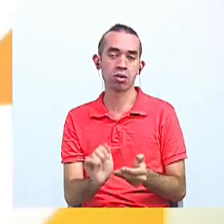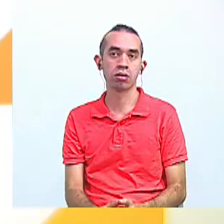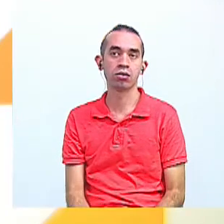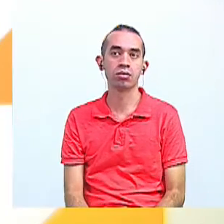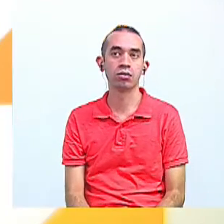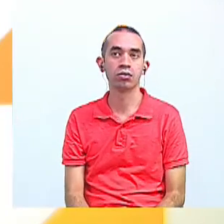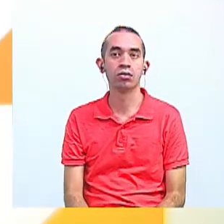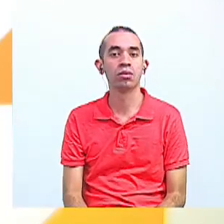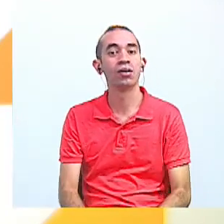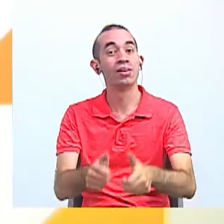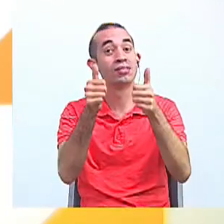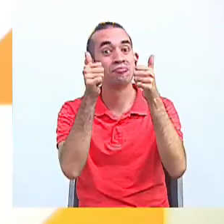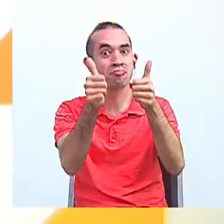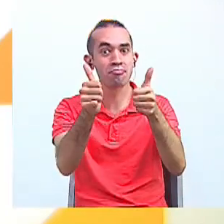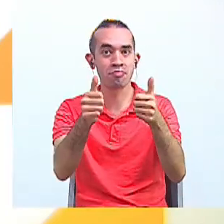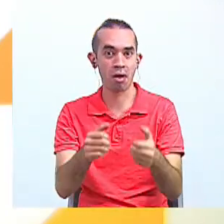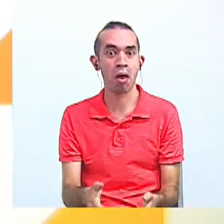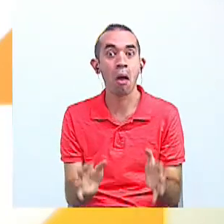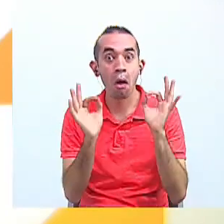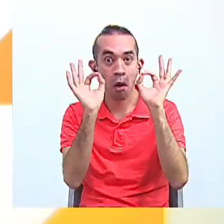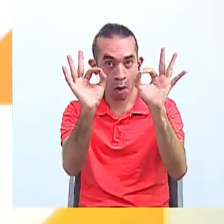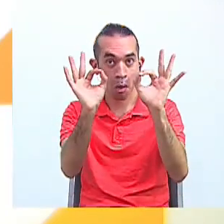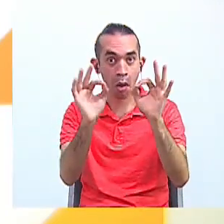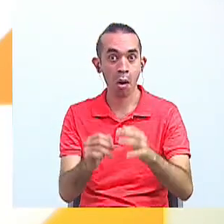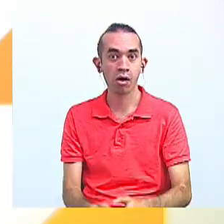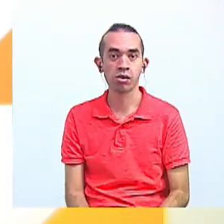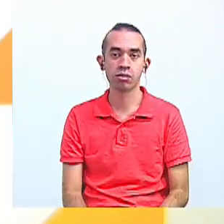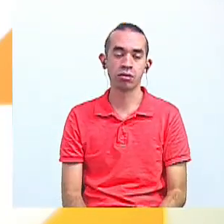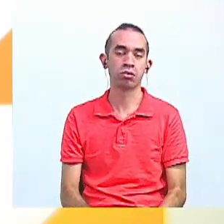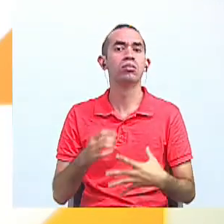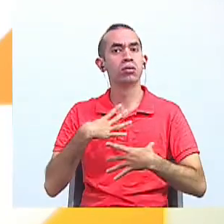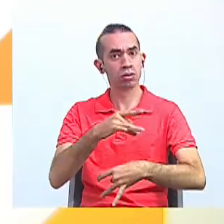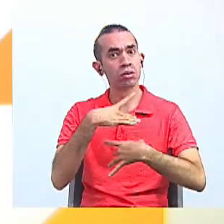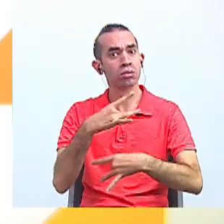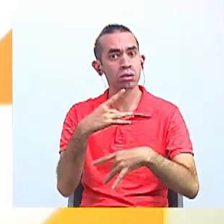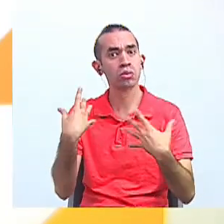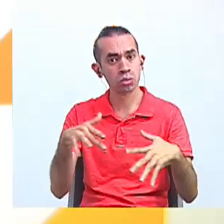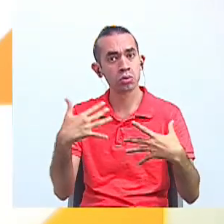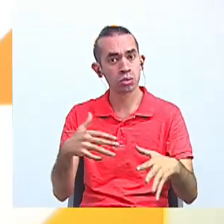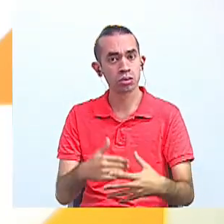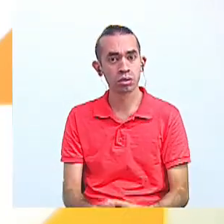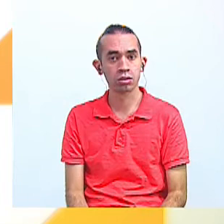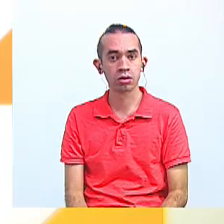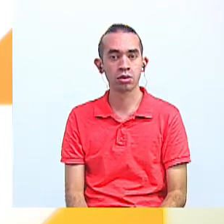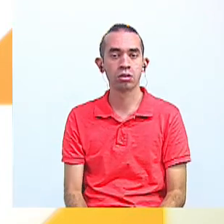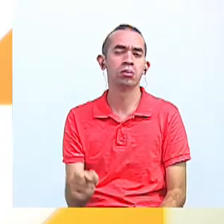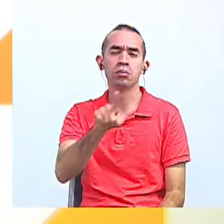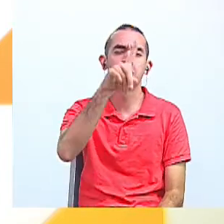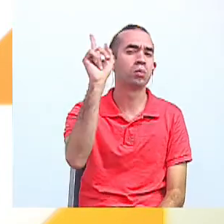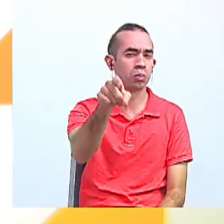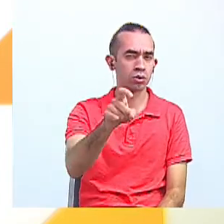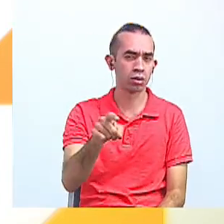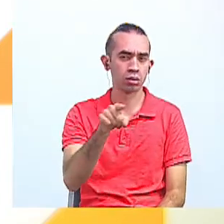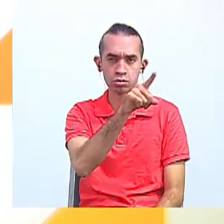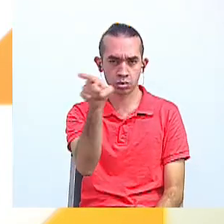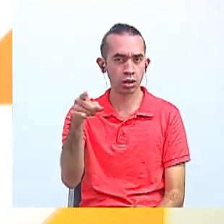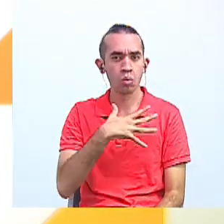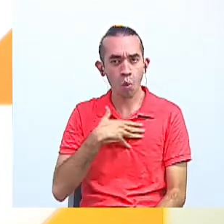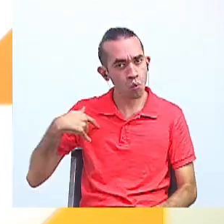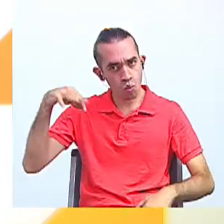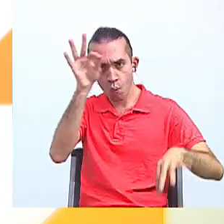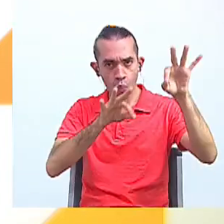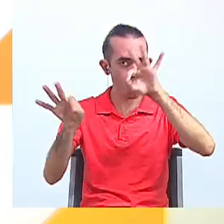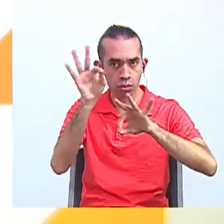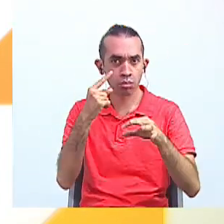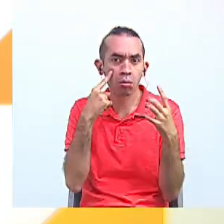Muy bien, ¿qué les parece? Muy interesante. les pregunto, ¿les gusta la física? ¿Ven todo